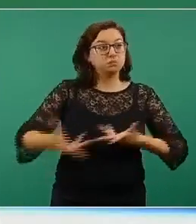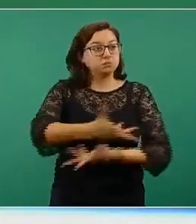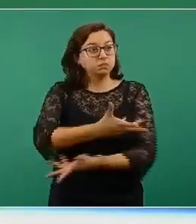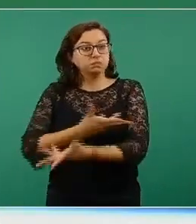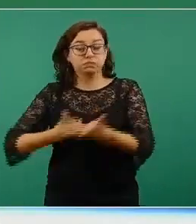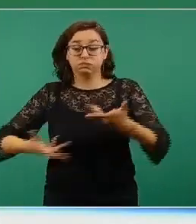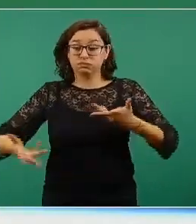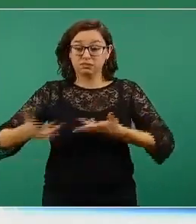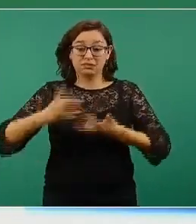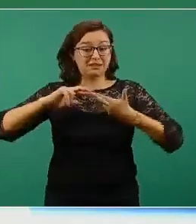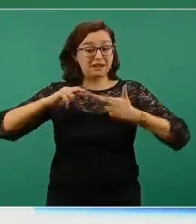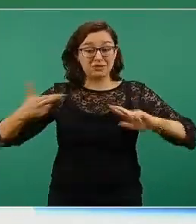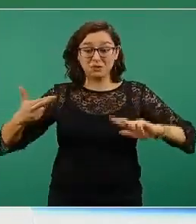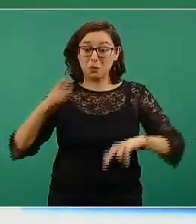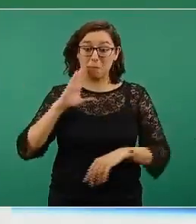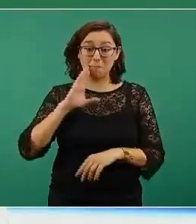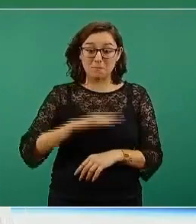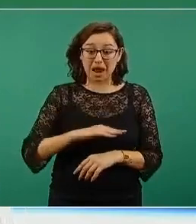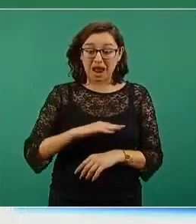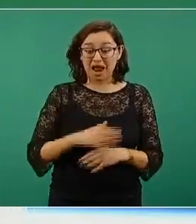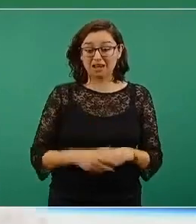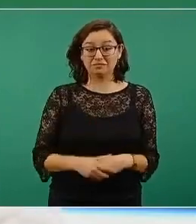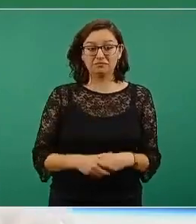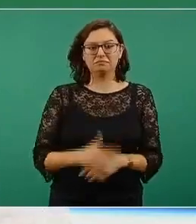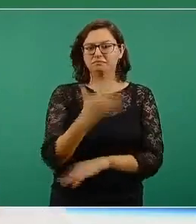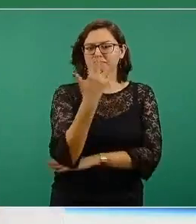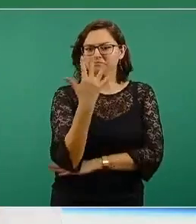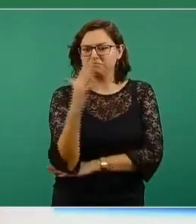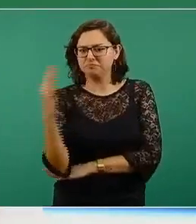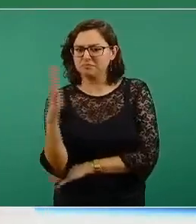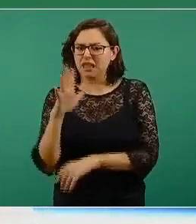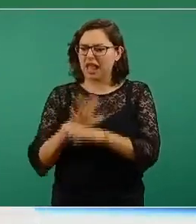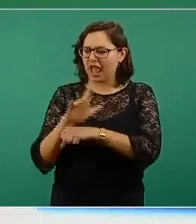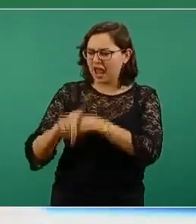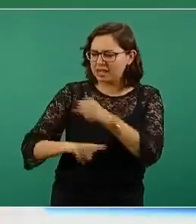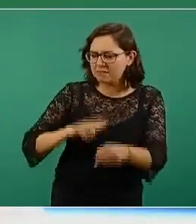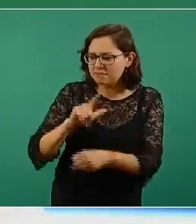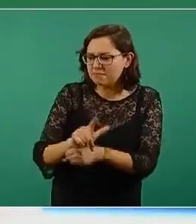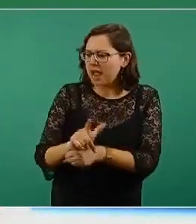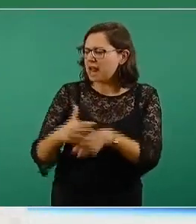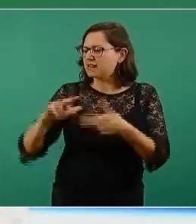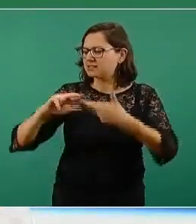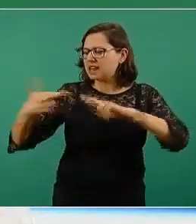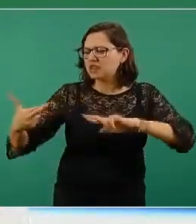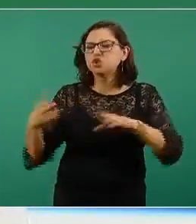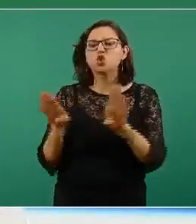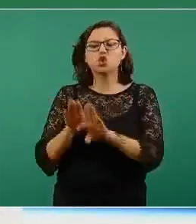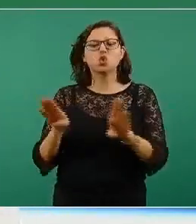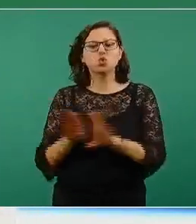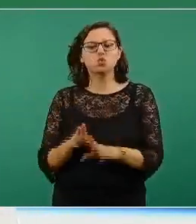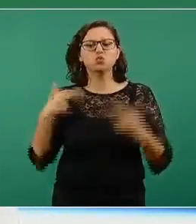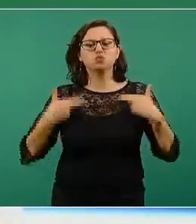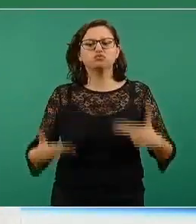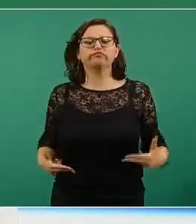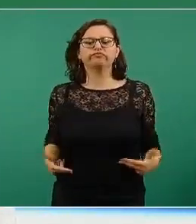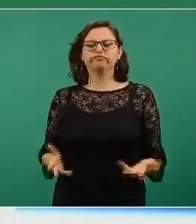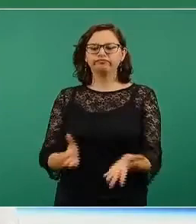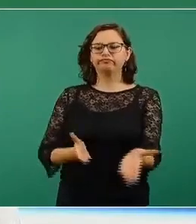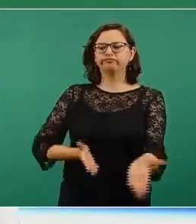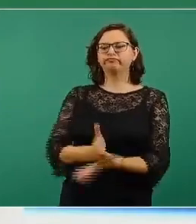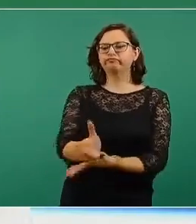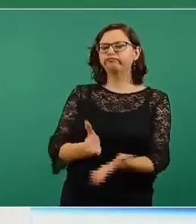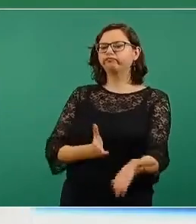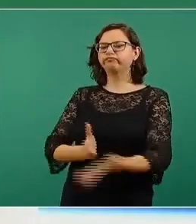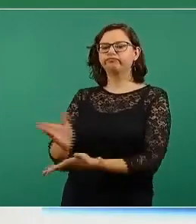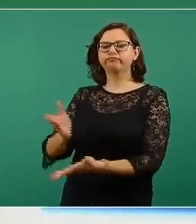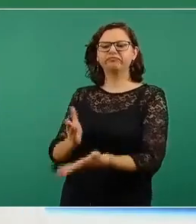no solamente con los ecosistemas silvestres que los hemos sobreexplotado e invadido, precisamente por un modelo